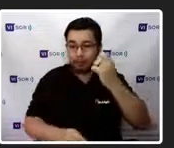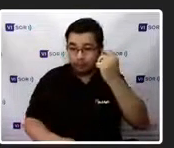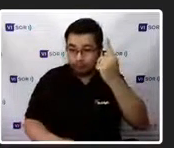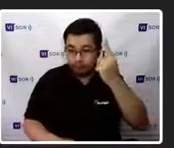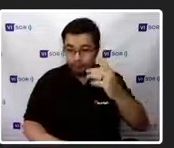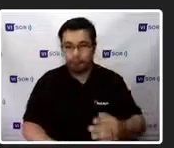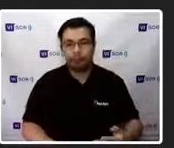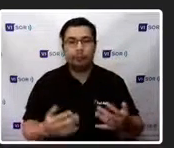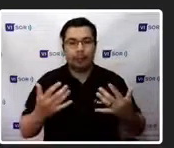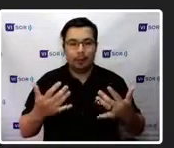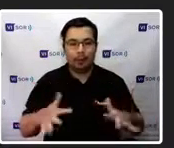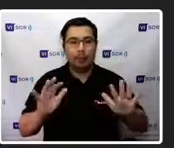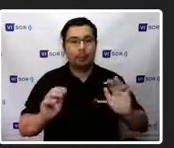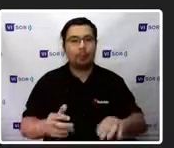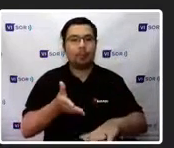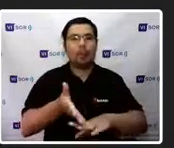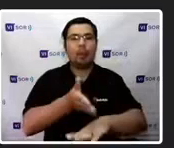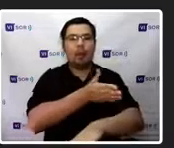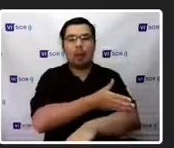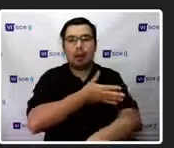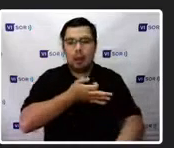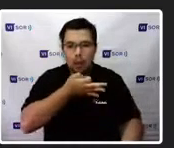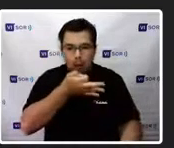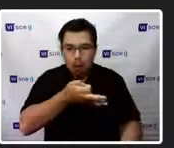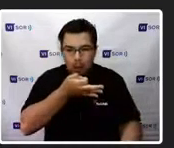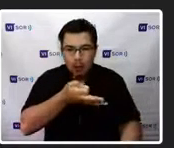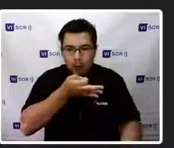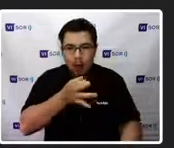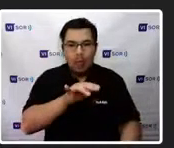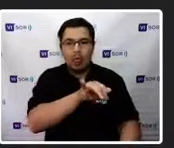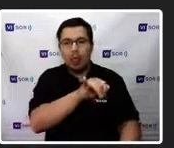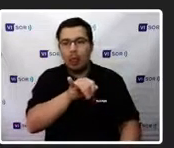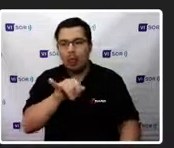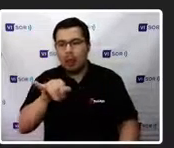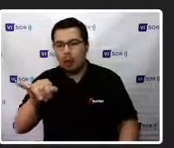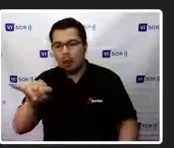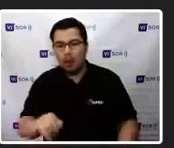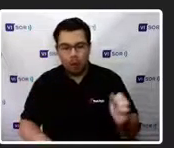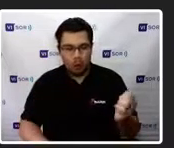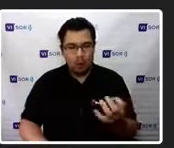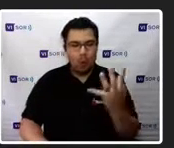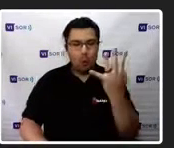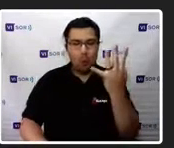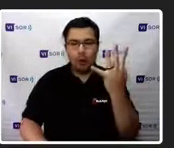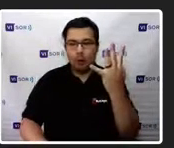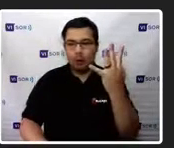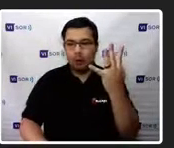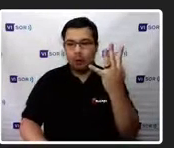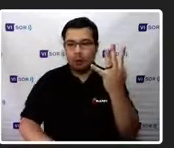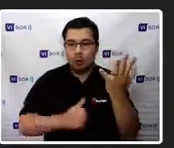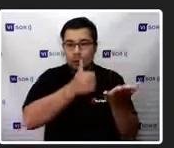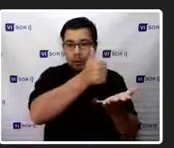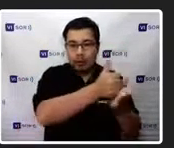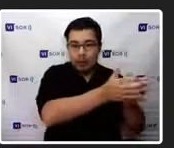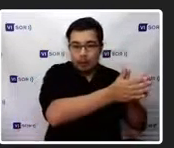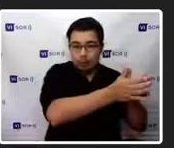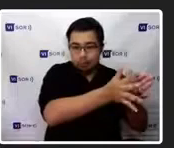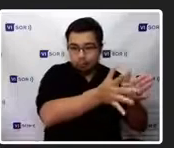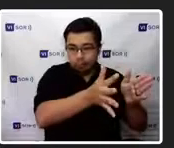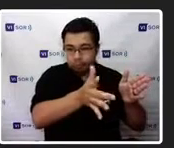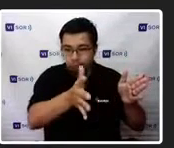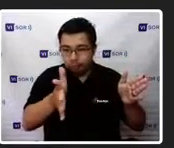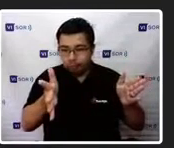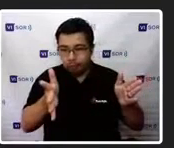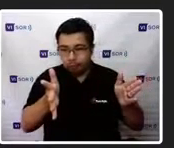principio que después de, ¿no es cierto?, los primeros 4 semestres, el alumno podría optar, ¿no es cierto?, a una